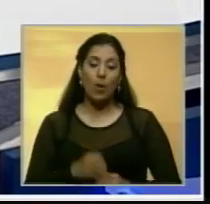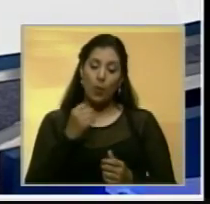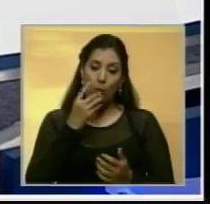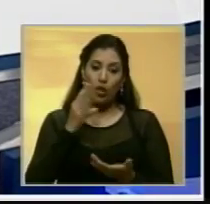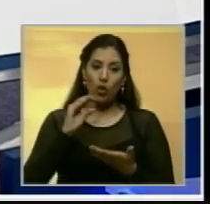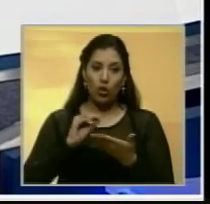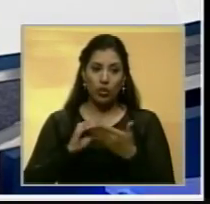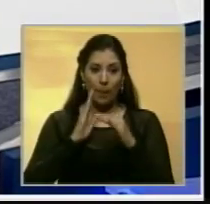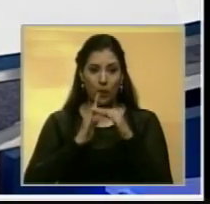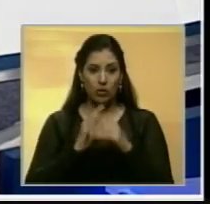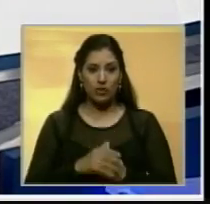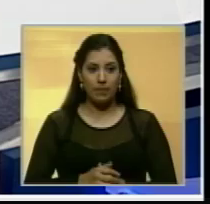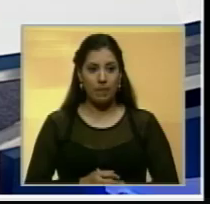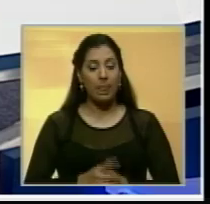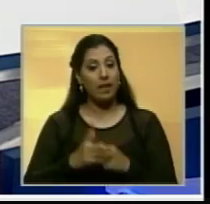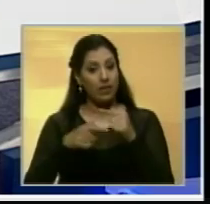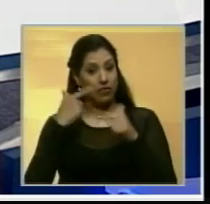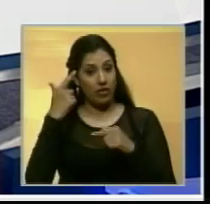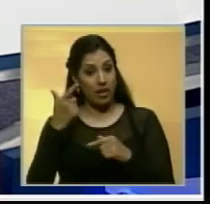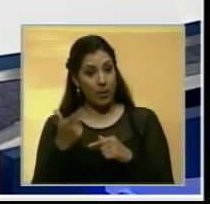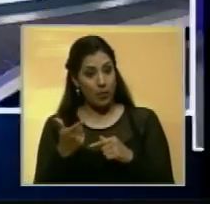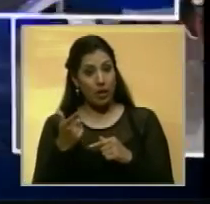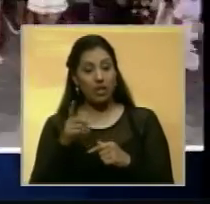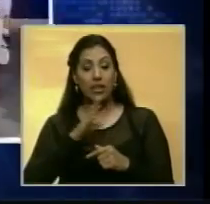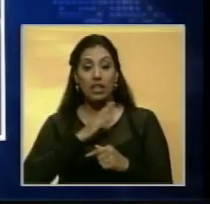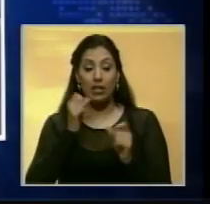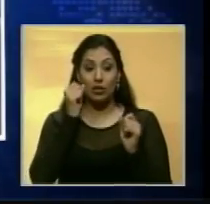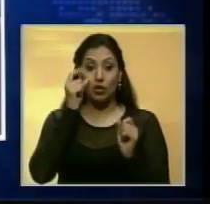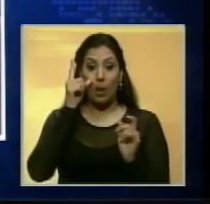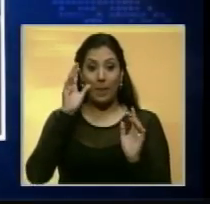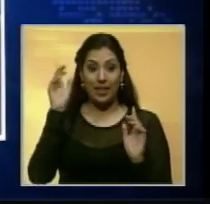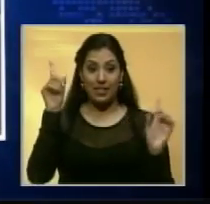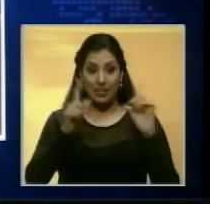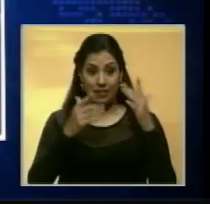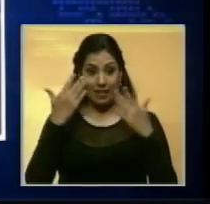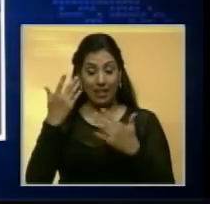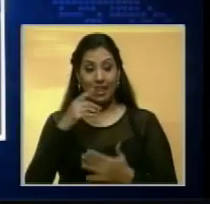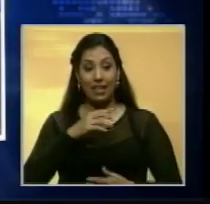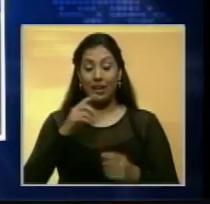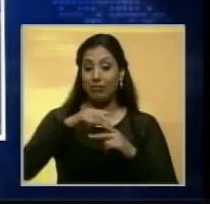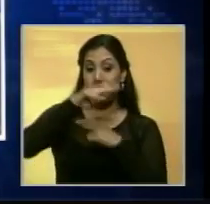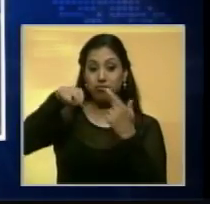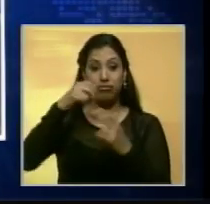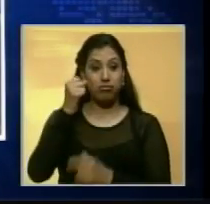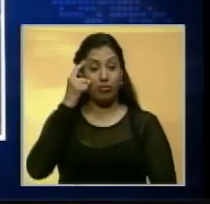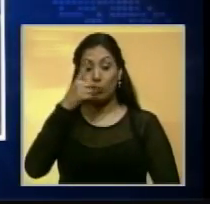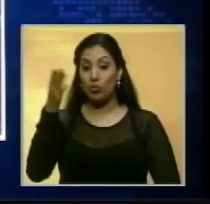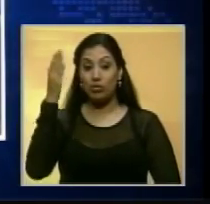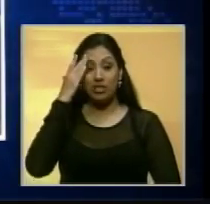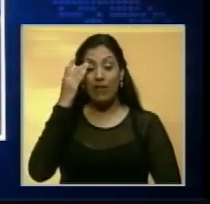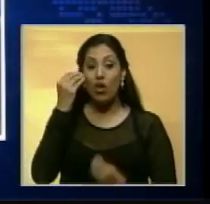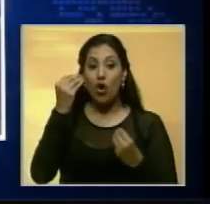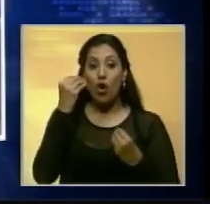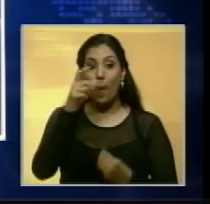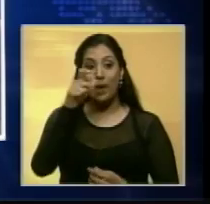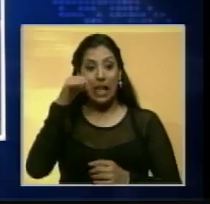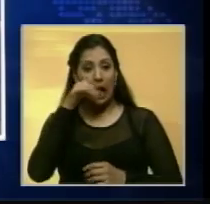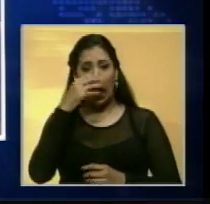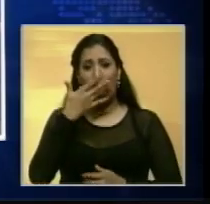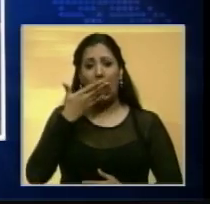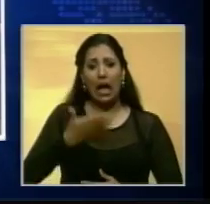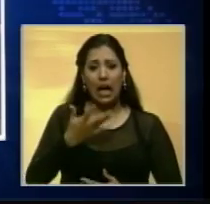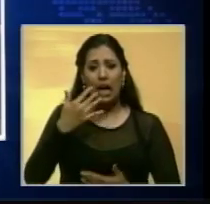Bueno, vamos a hacer una breve pausa y al regreso tenemos una sorpresa. Aquí el estudio está revolucionado. Ustedes no saben cómo están los